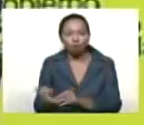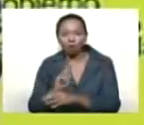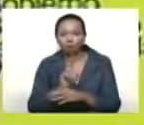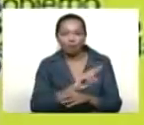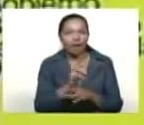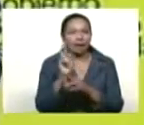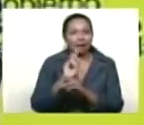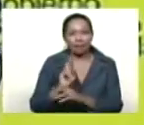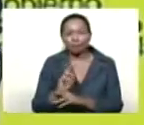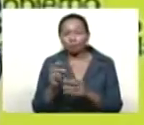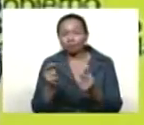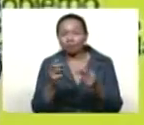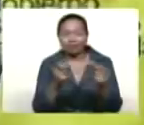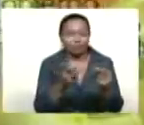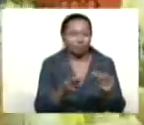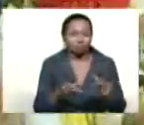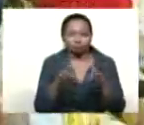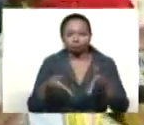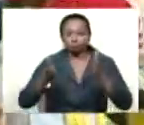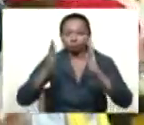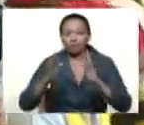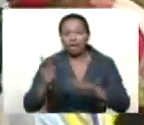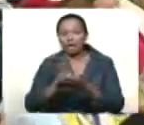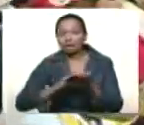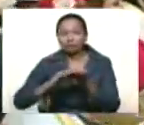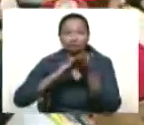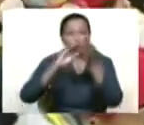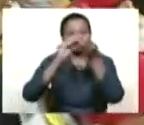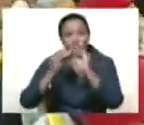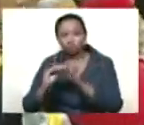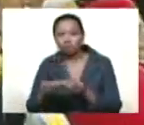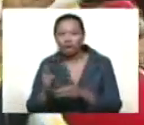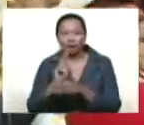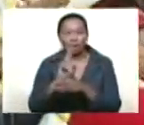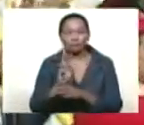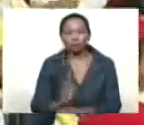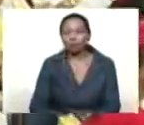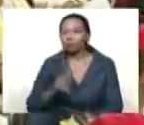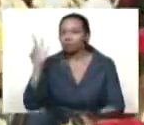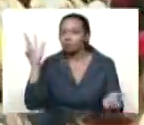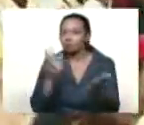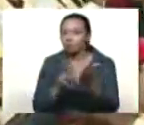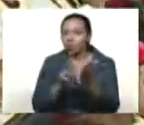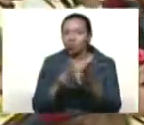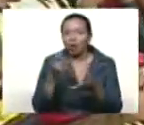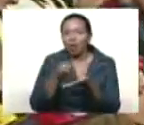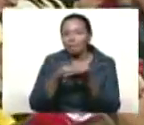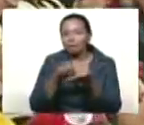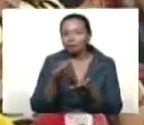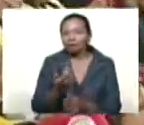fachada, esa estructura, y voy a aprobar los recursos.